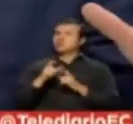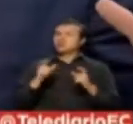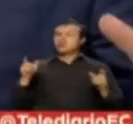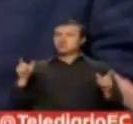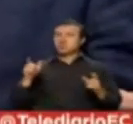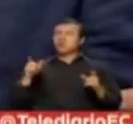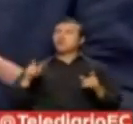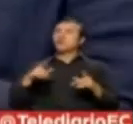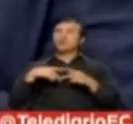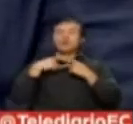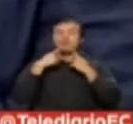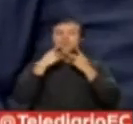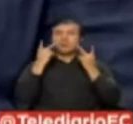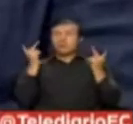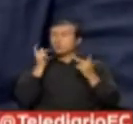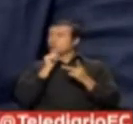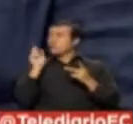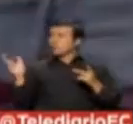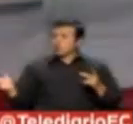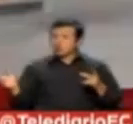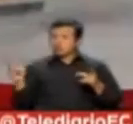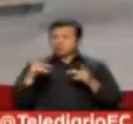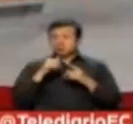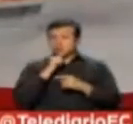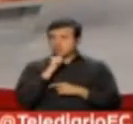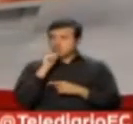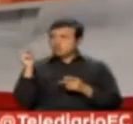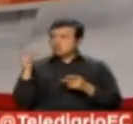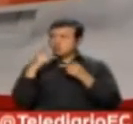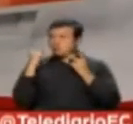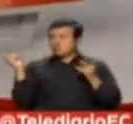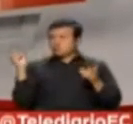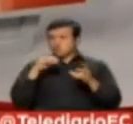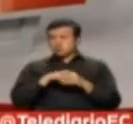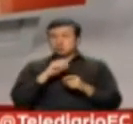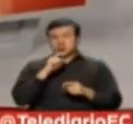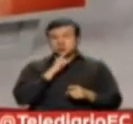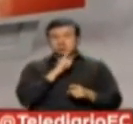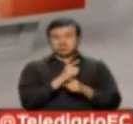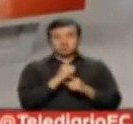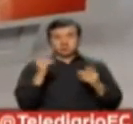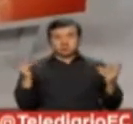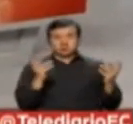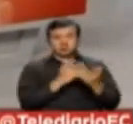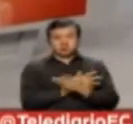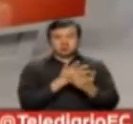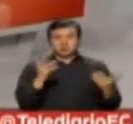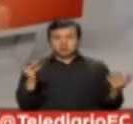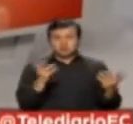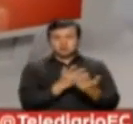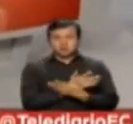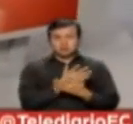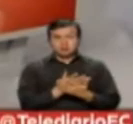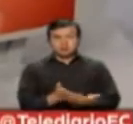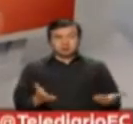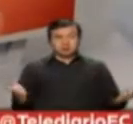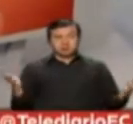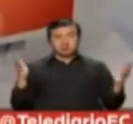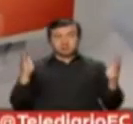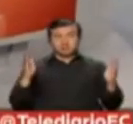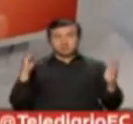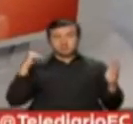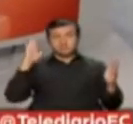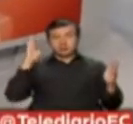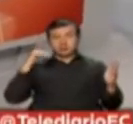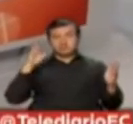del sistema privado al sistema público existe el el doble el doble movimiento pero en general en los últimos años ha